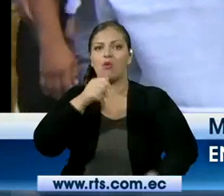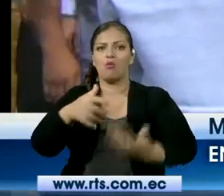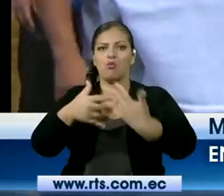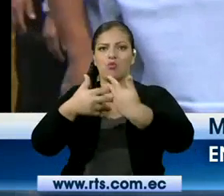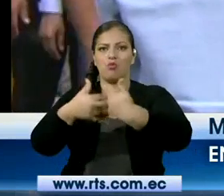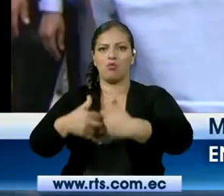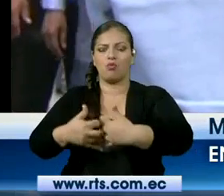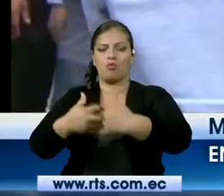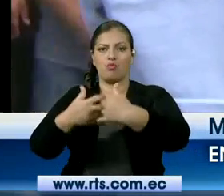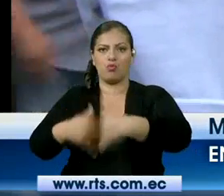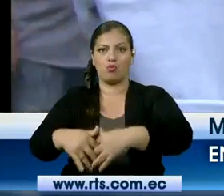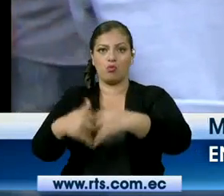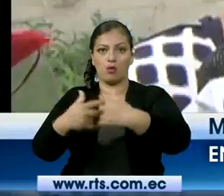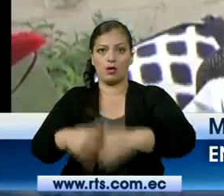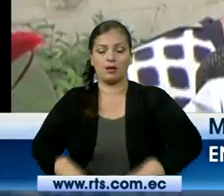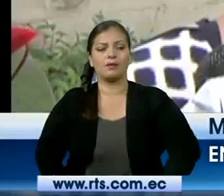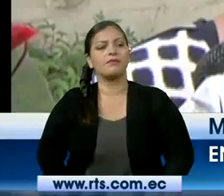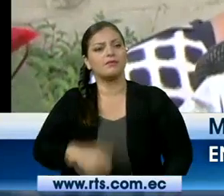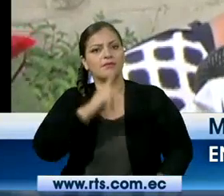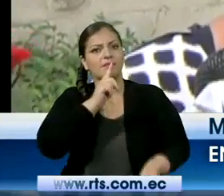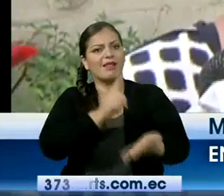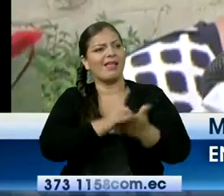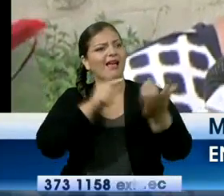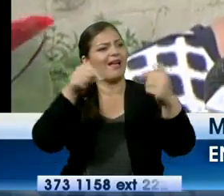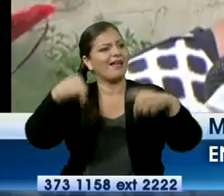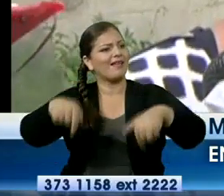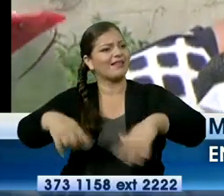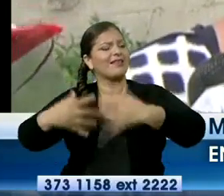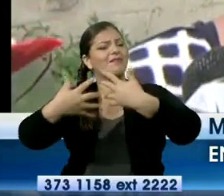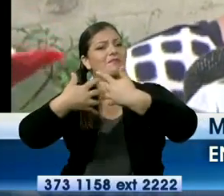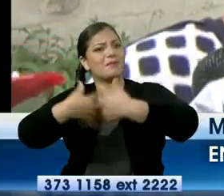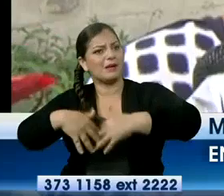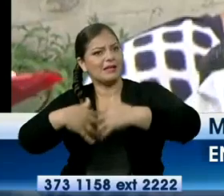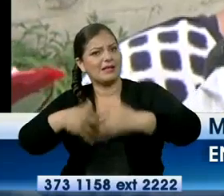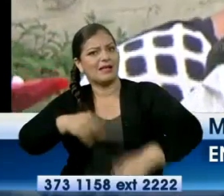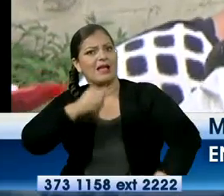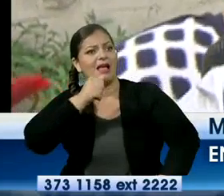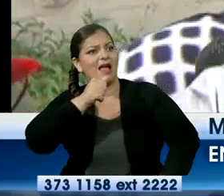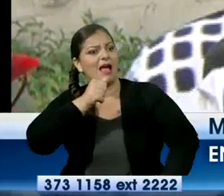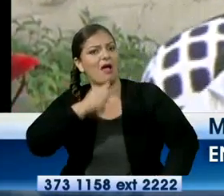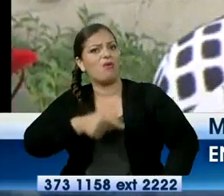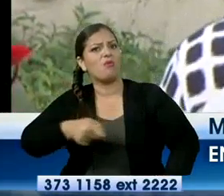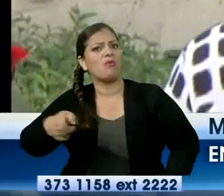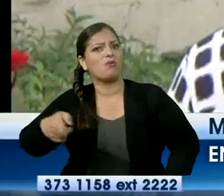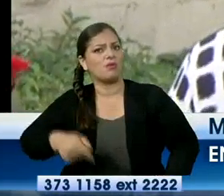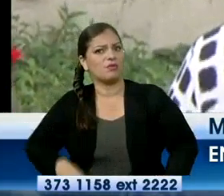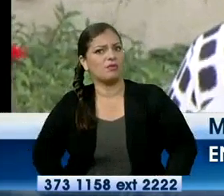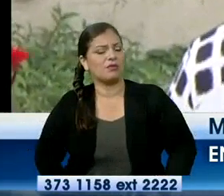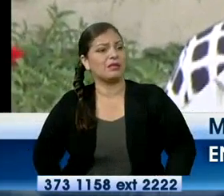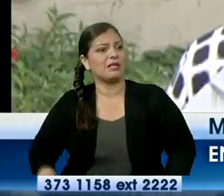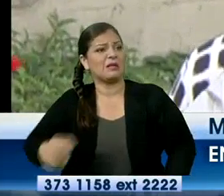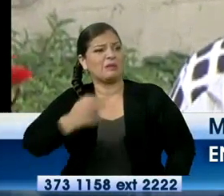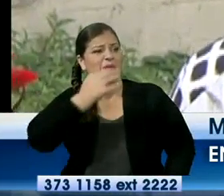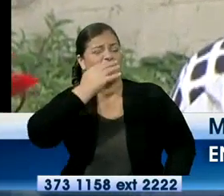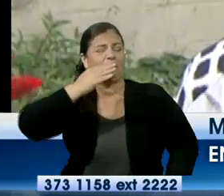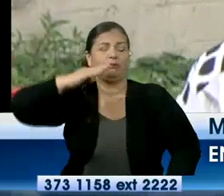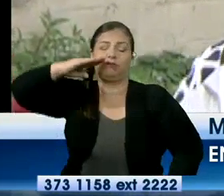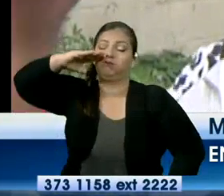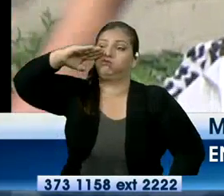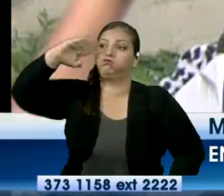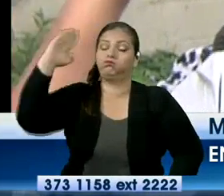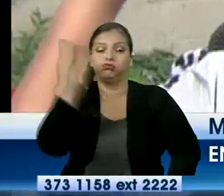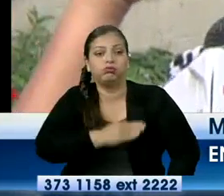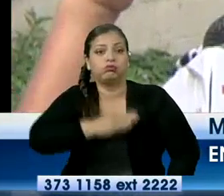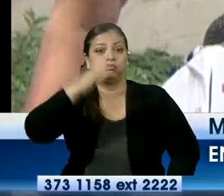Punto principal, la planta de tratamiento. Punto principal. Emana unas pestilencias horribles.